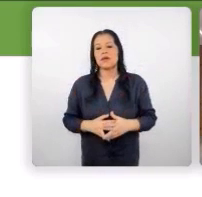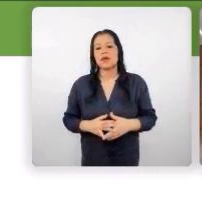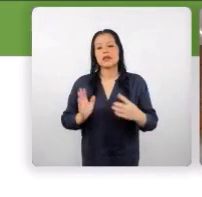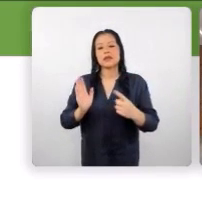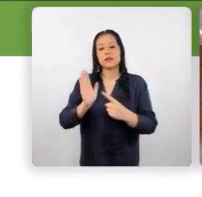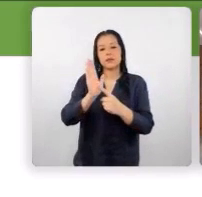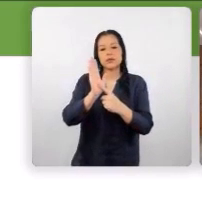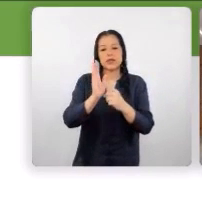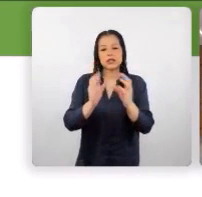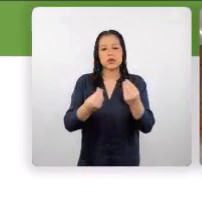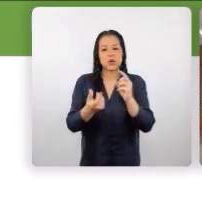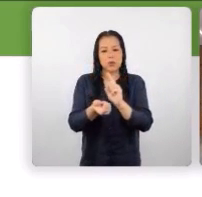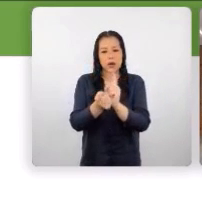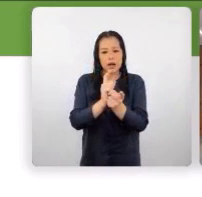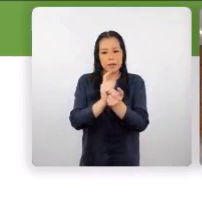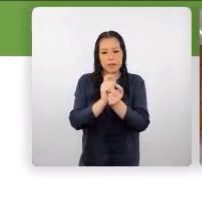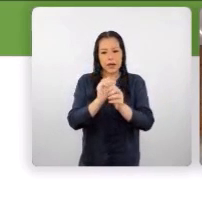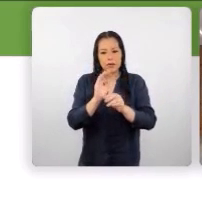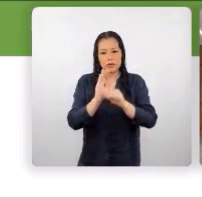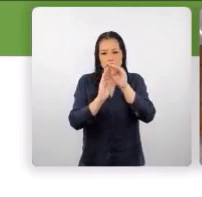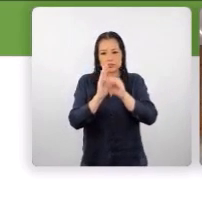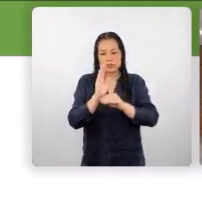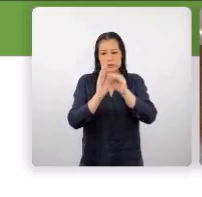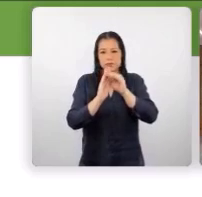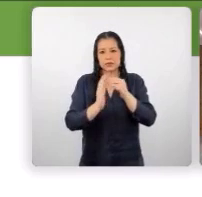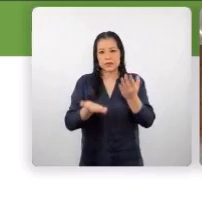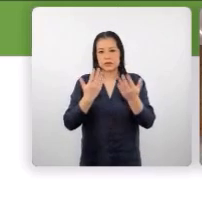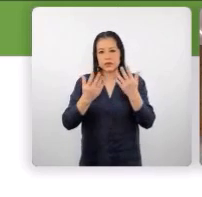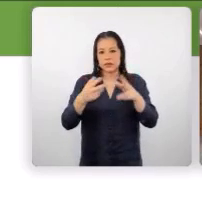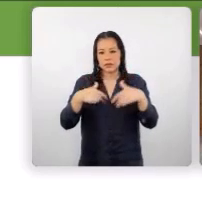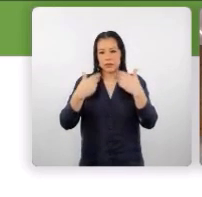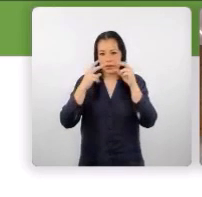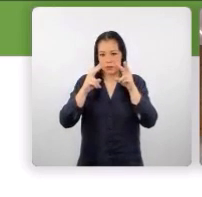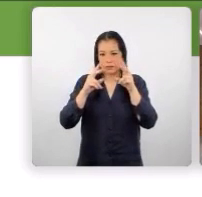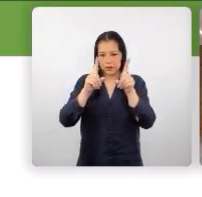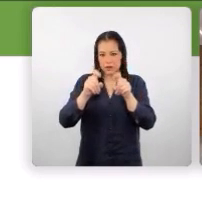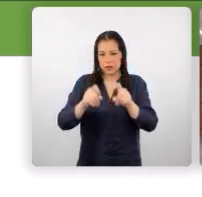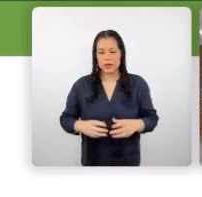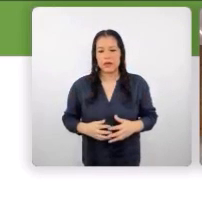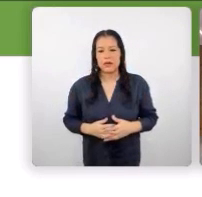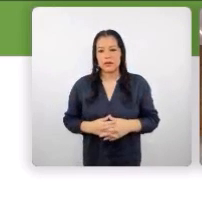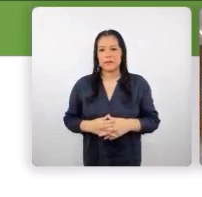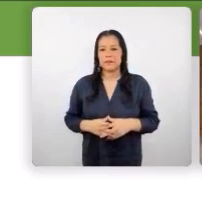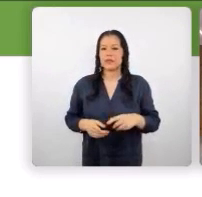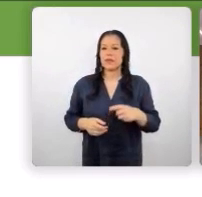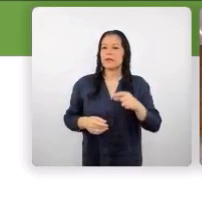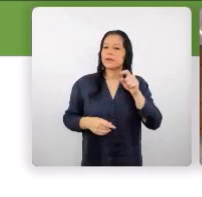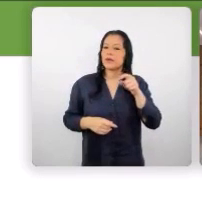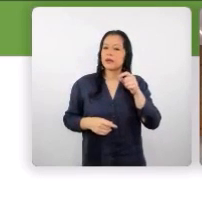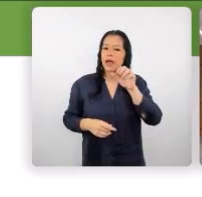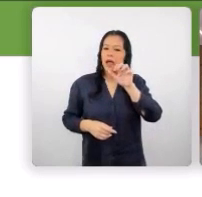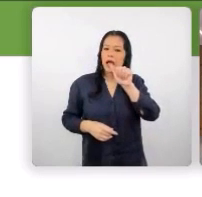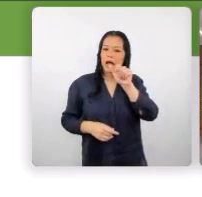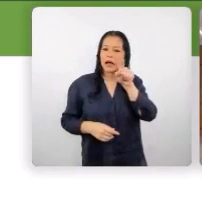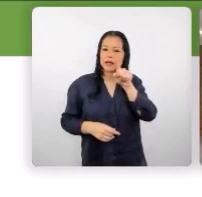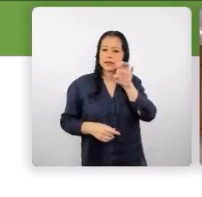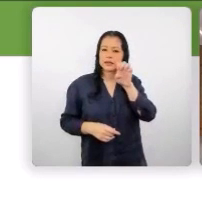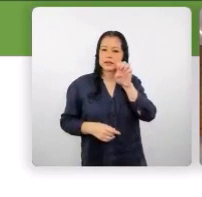mostrando, o por la cual ustedes pudiesen preguntar, hay que tener también en cuenta que Azerbaiyán también es un